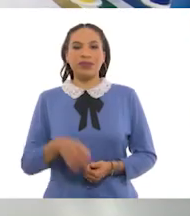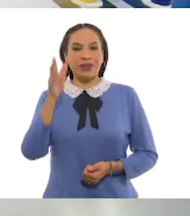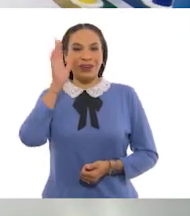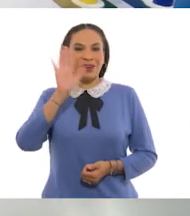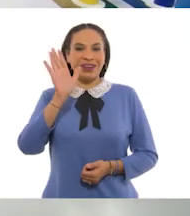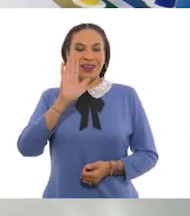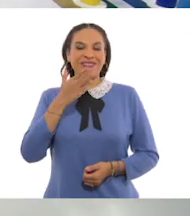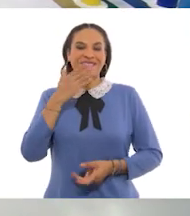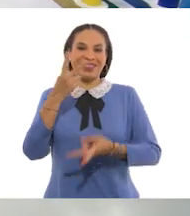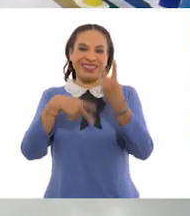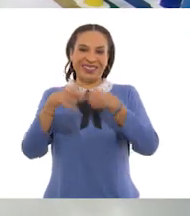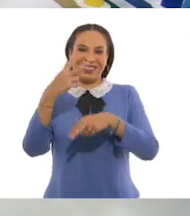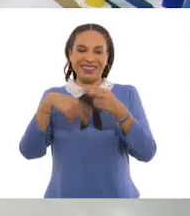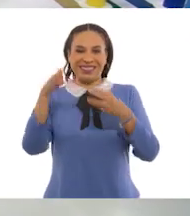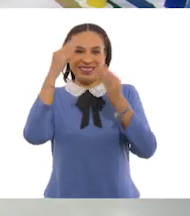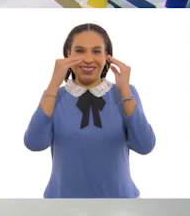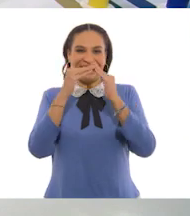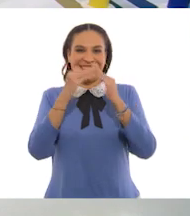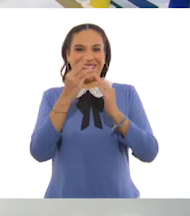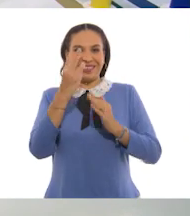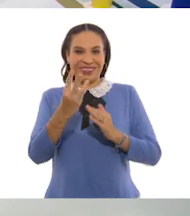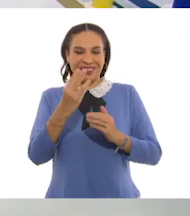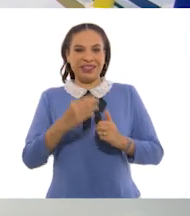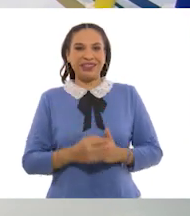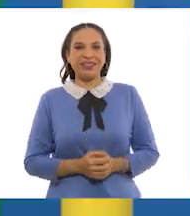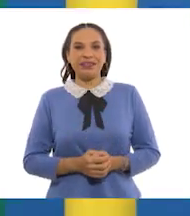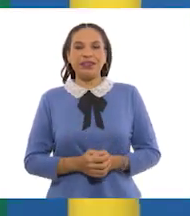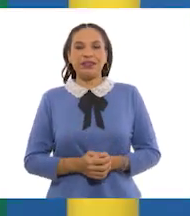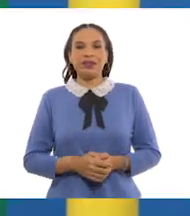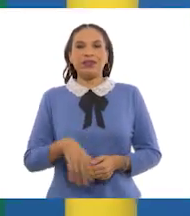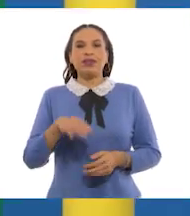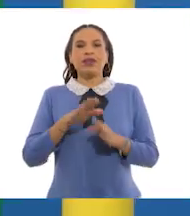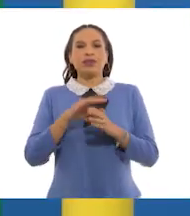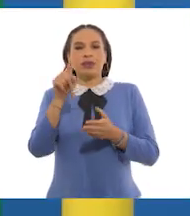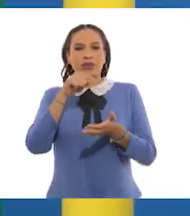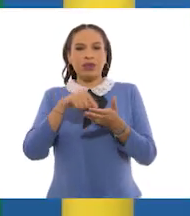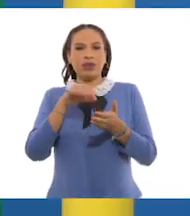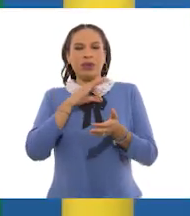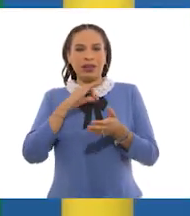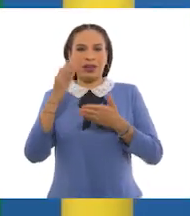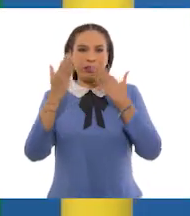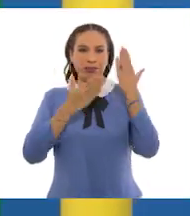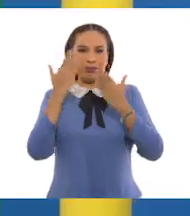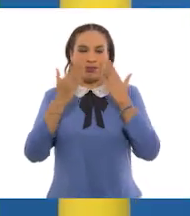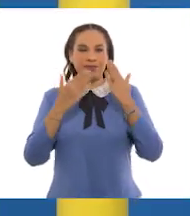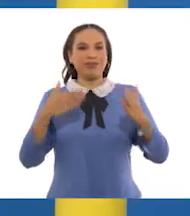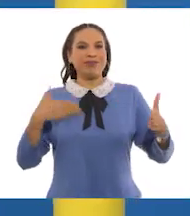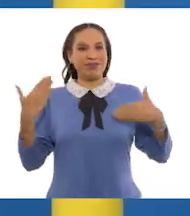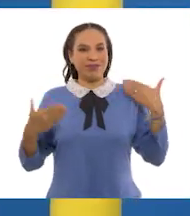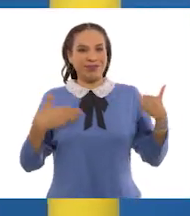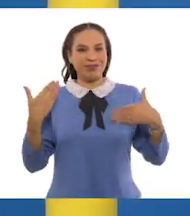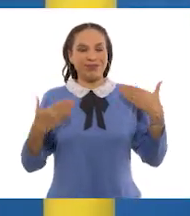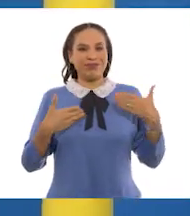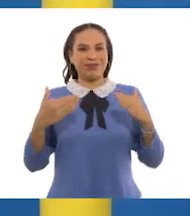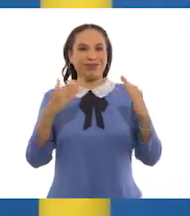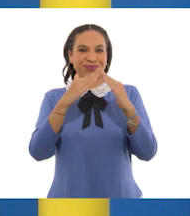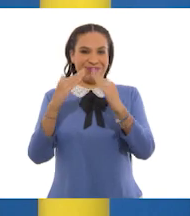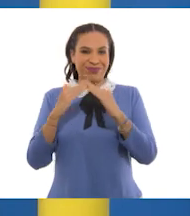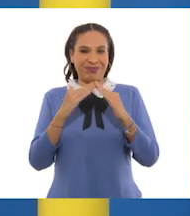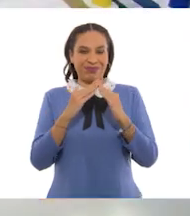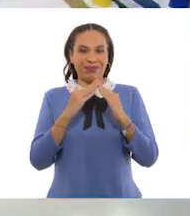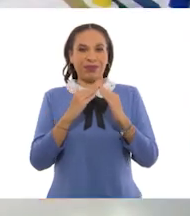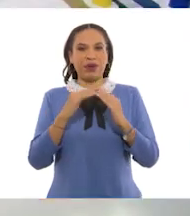Hola, les damos la bienvenida a Aprende en Casa 3, un espacio en el que vamos a poder estudiar y divertirnos desde nuestros